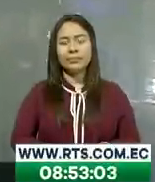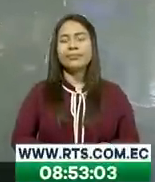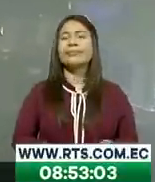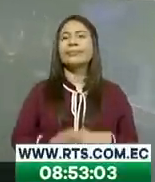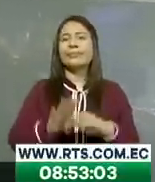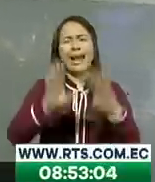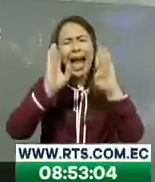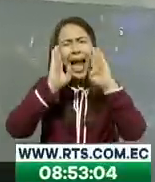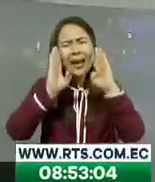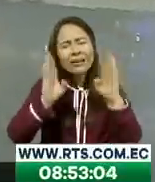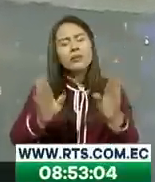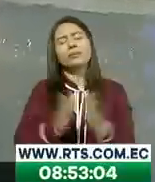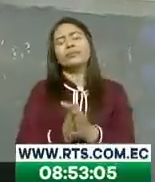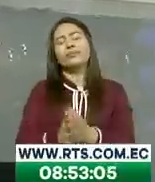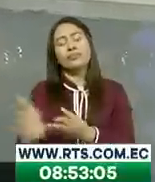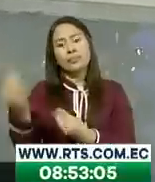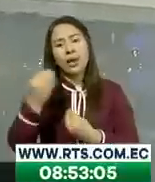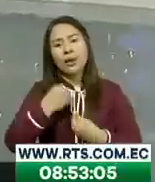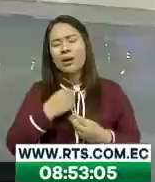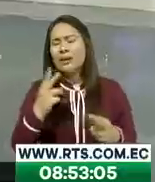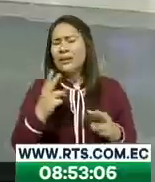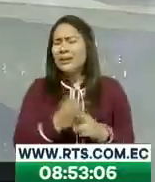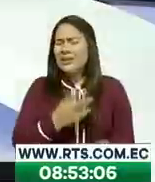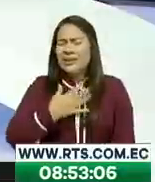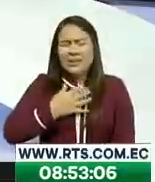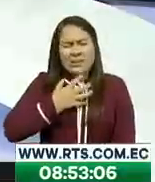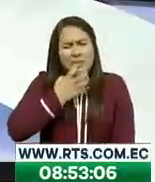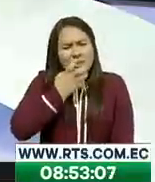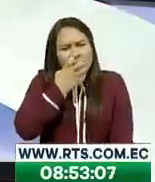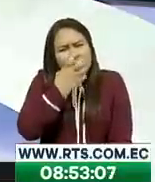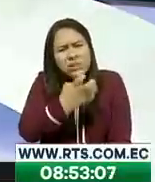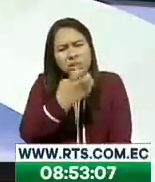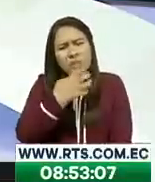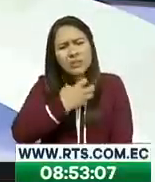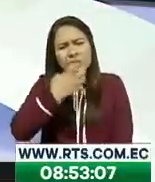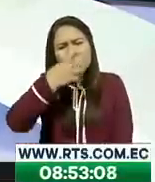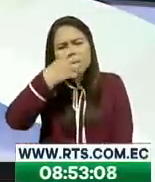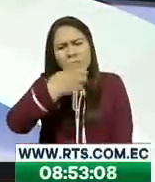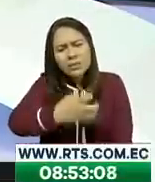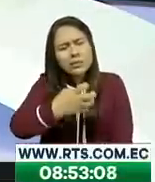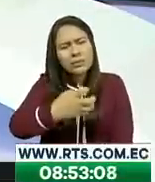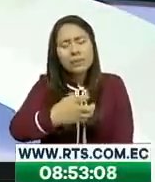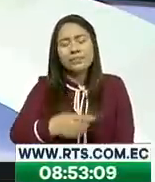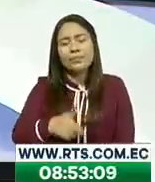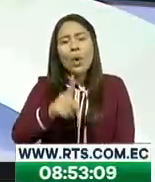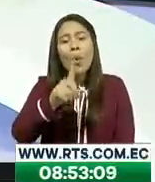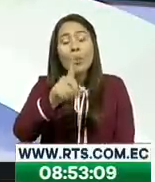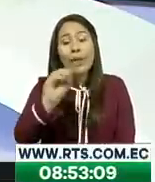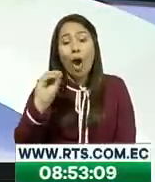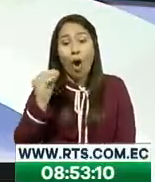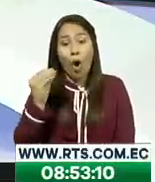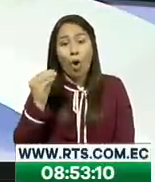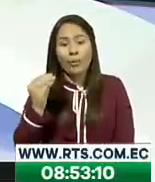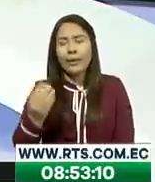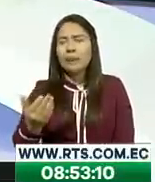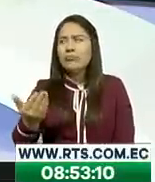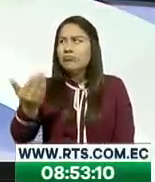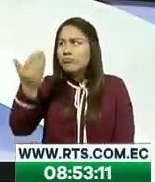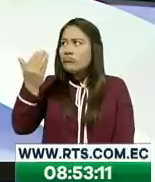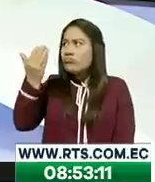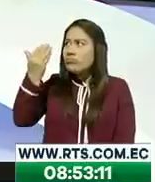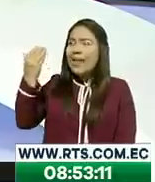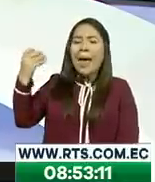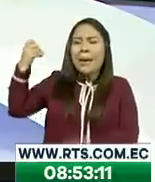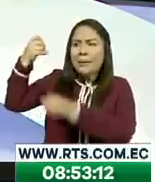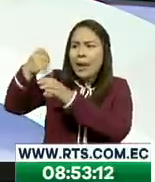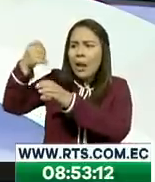Preste mucha atención a esta información realmente indignante. Una menor habría sido violada por